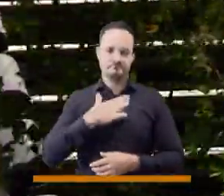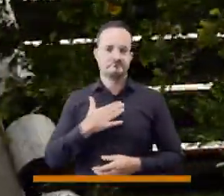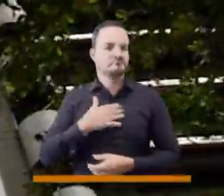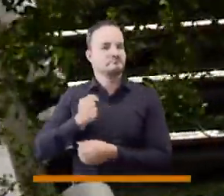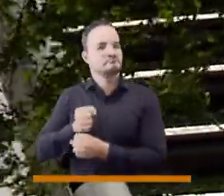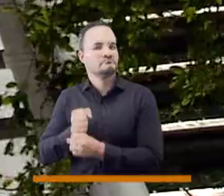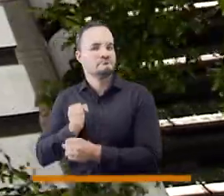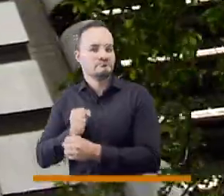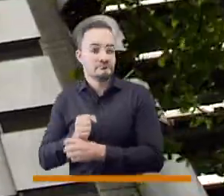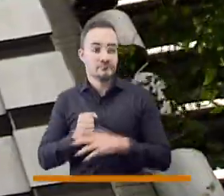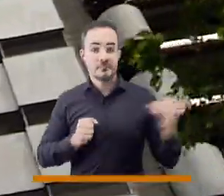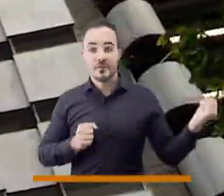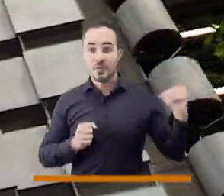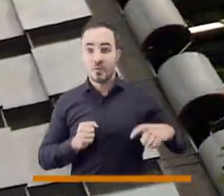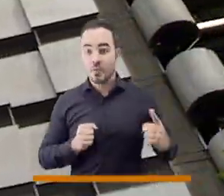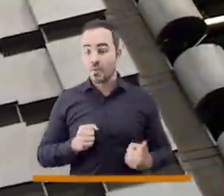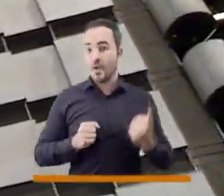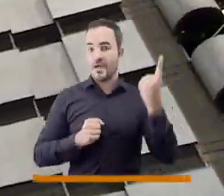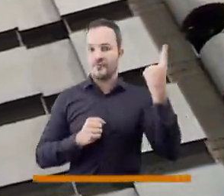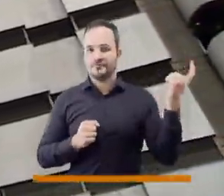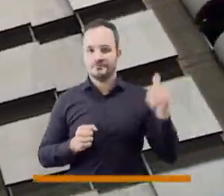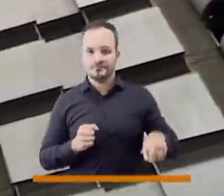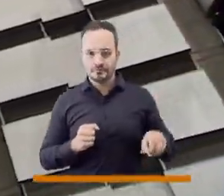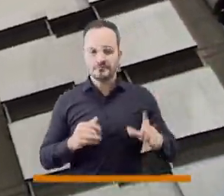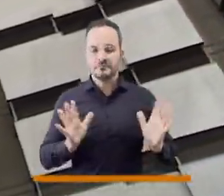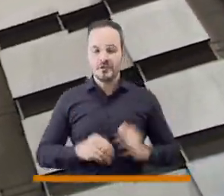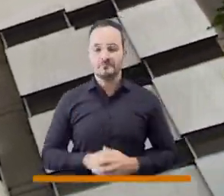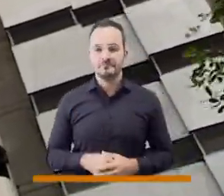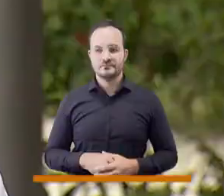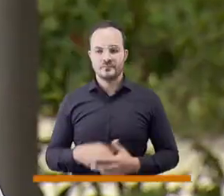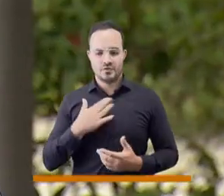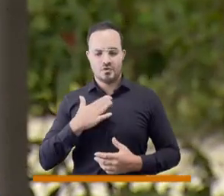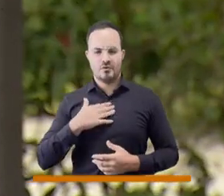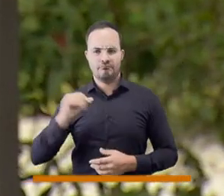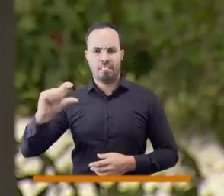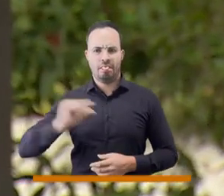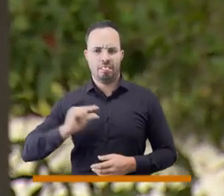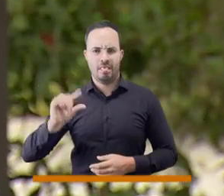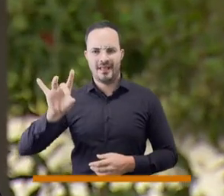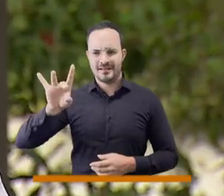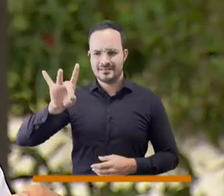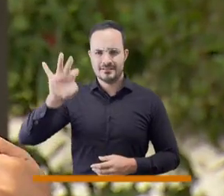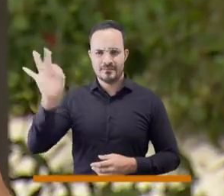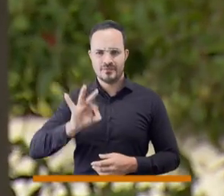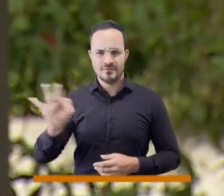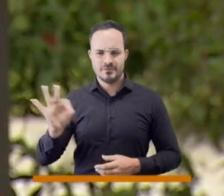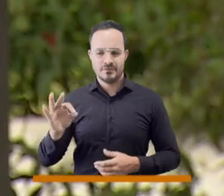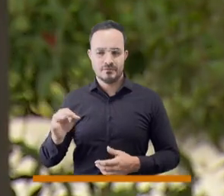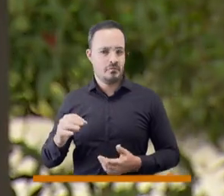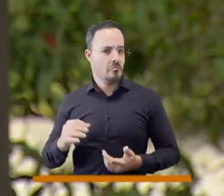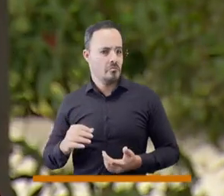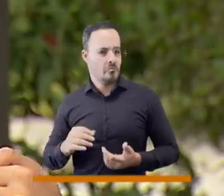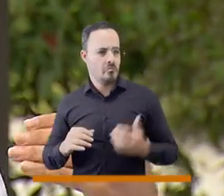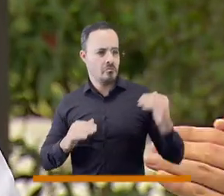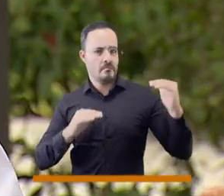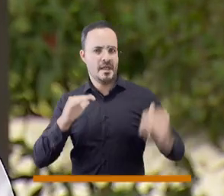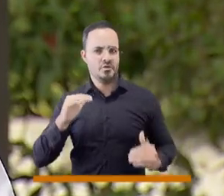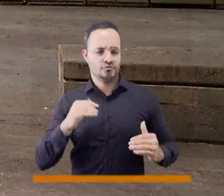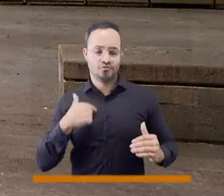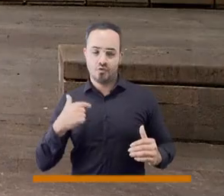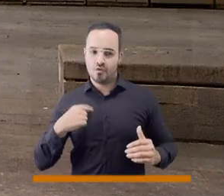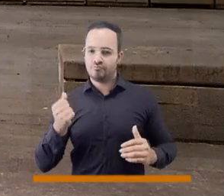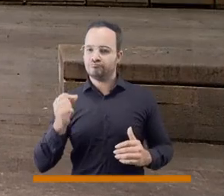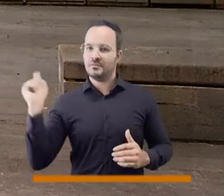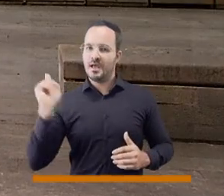bandas salariales. Tú, por ejemplo, haces una labor, yo acabo de ingresar a la empresa y yo me gano el 15% menos que